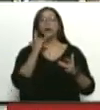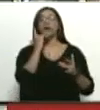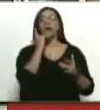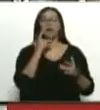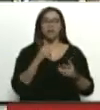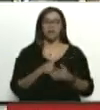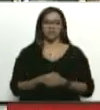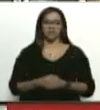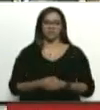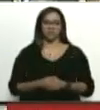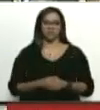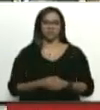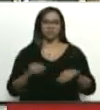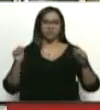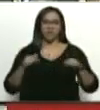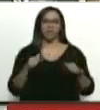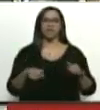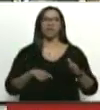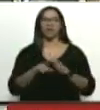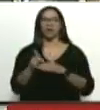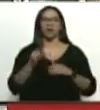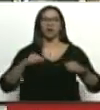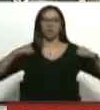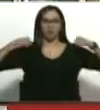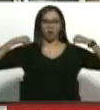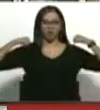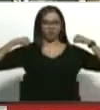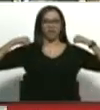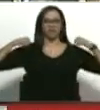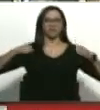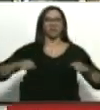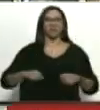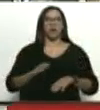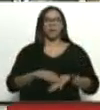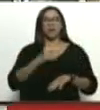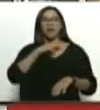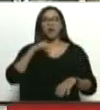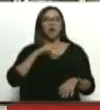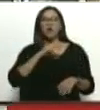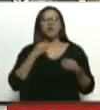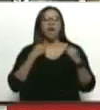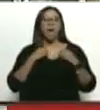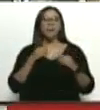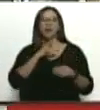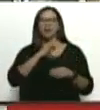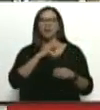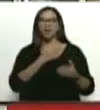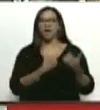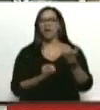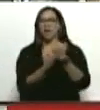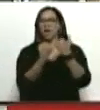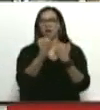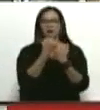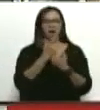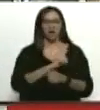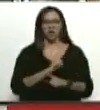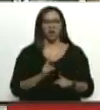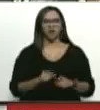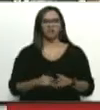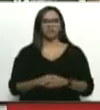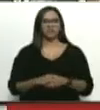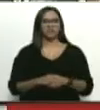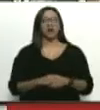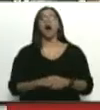Moral en alto. De aquí salimos nosotros fortalecidos, ¿eh? Porque nosotros no vivimos en una sociedad de cómplices. Entonces